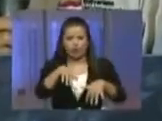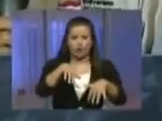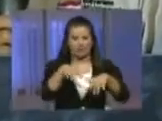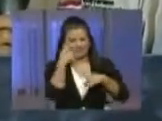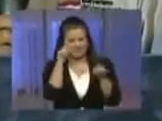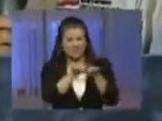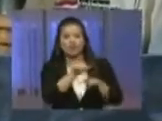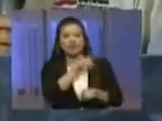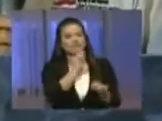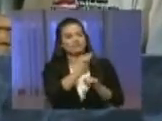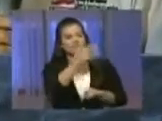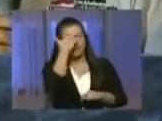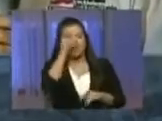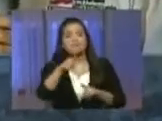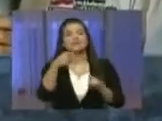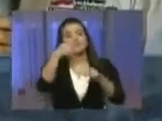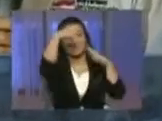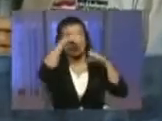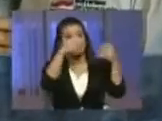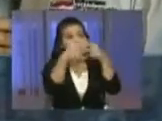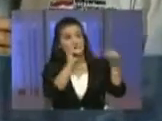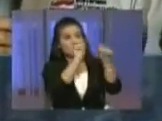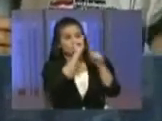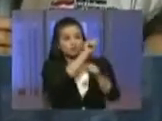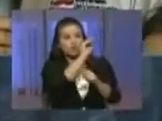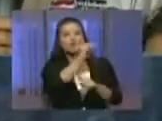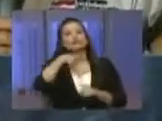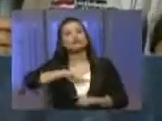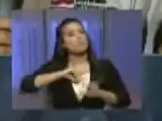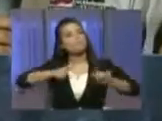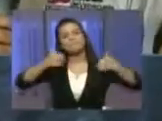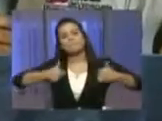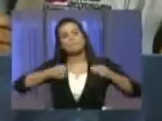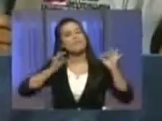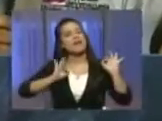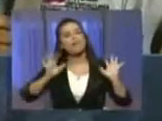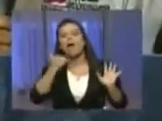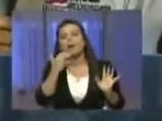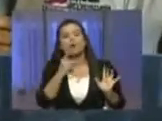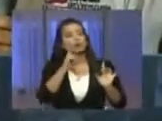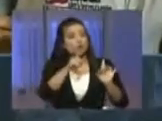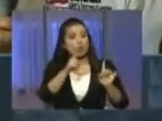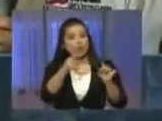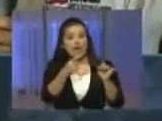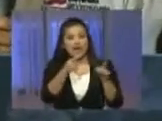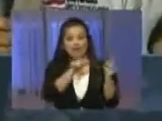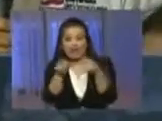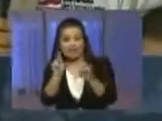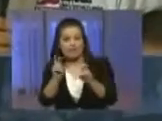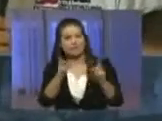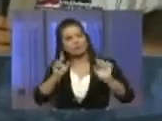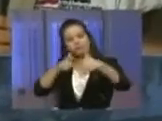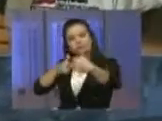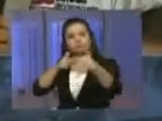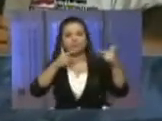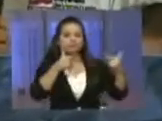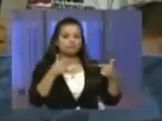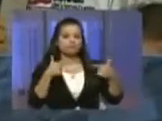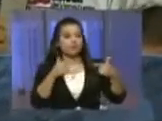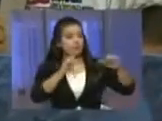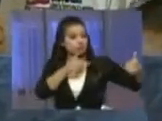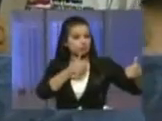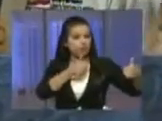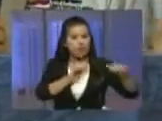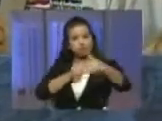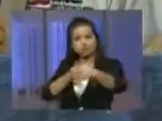gringo estamos preparados para el combate en el terreno que nos busquen si nos buscan por aquí por ahí nos encontrarán Y si nos buscan por allá por allá nos